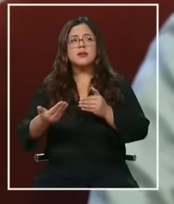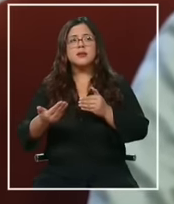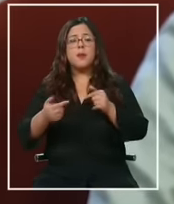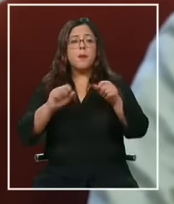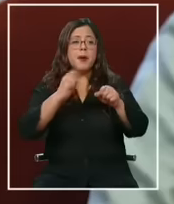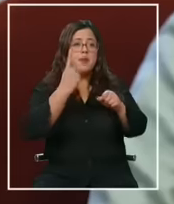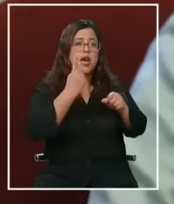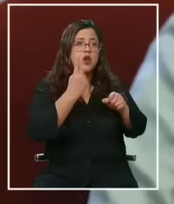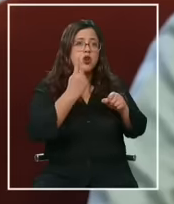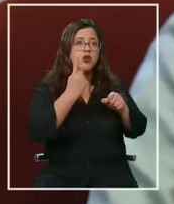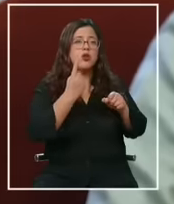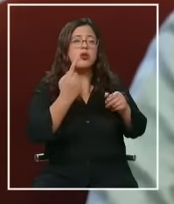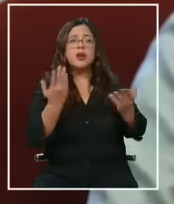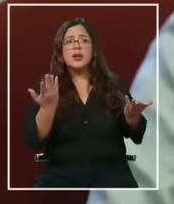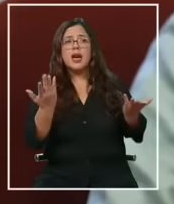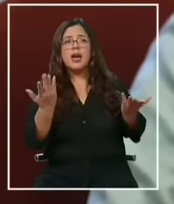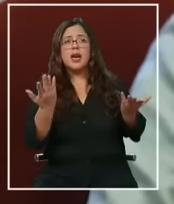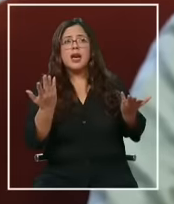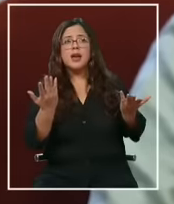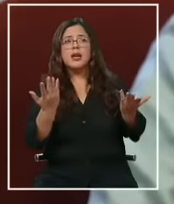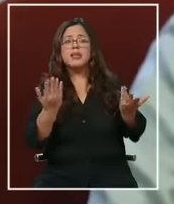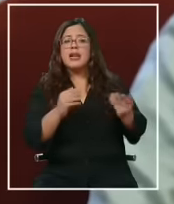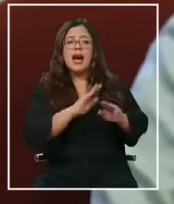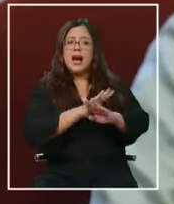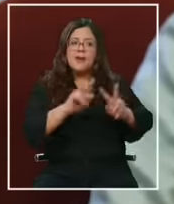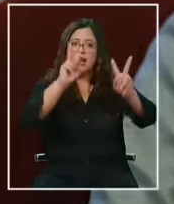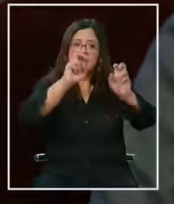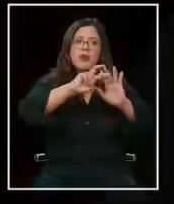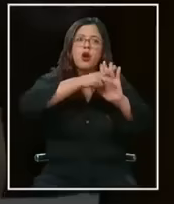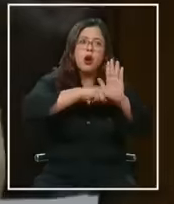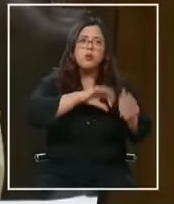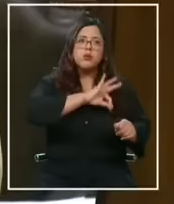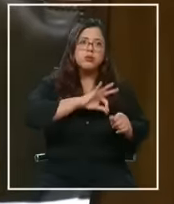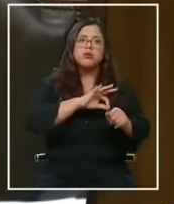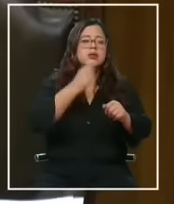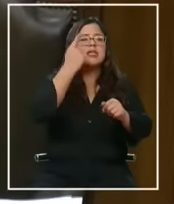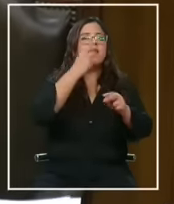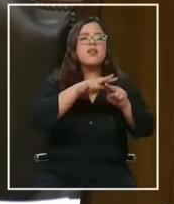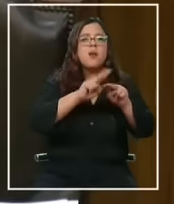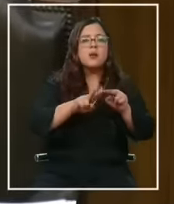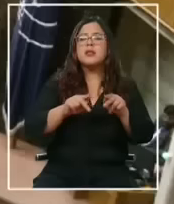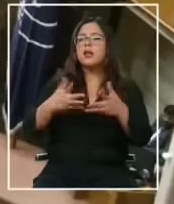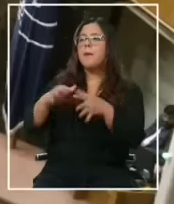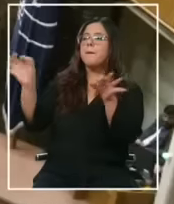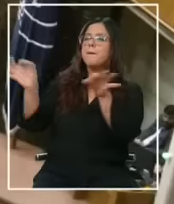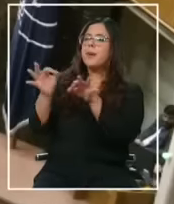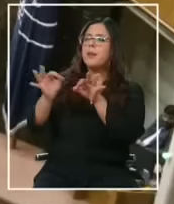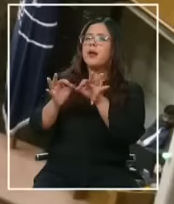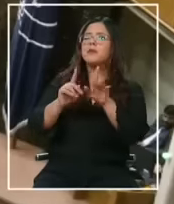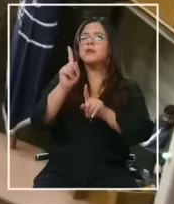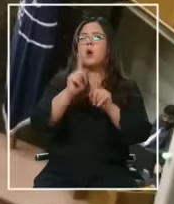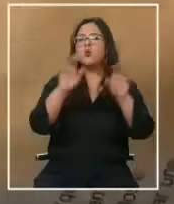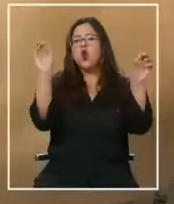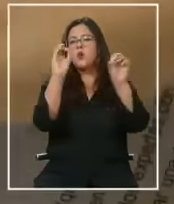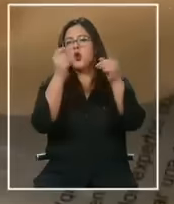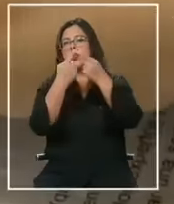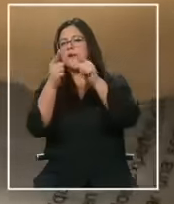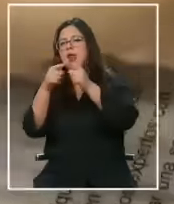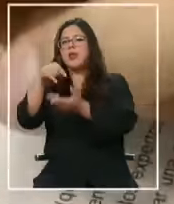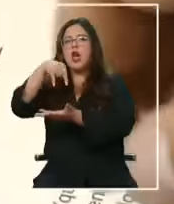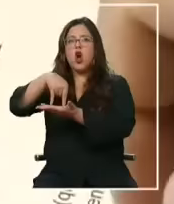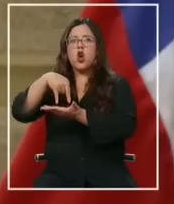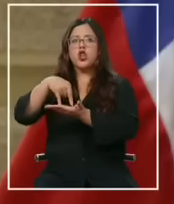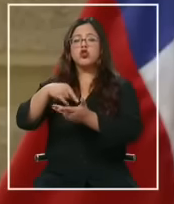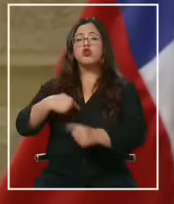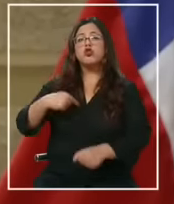diría más le importa a los chilenos, que es en particular la reforma de pensiones. Declaración que encontró varios reparos en el Congreso.